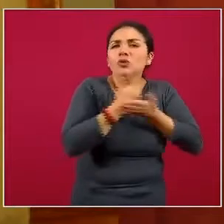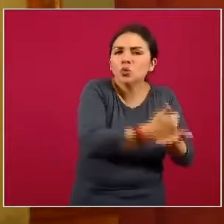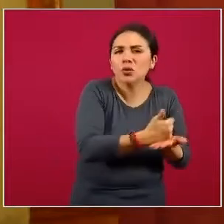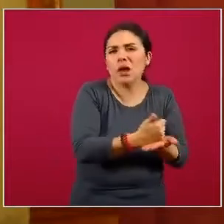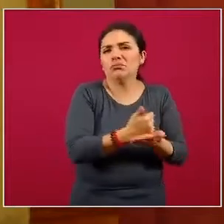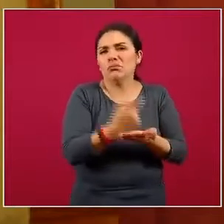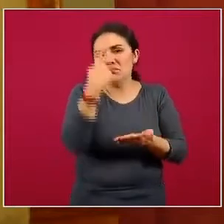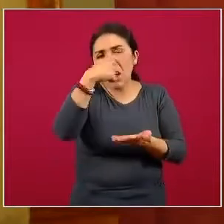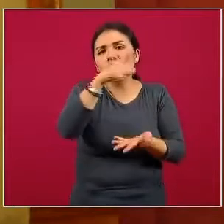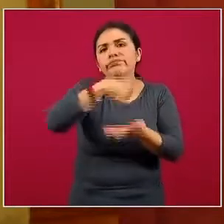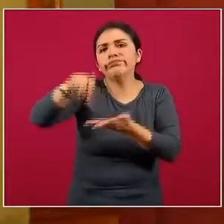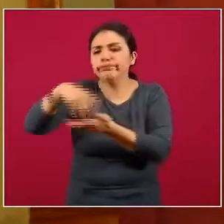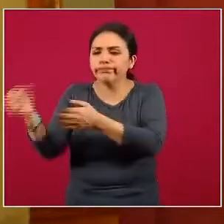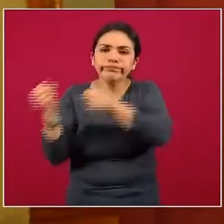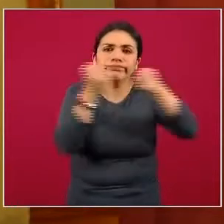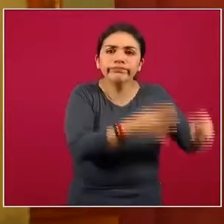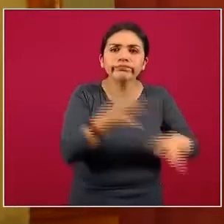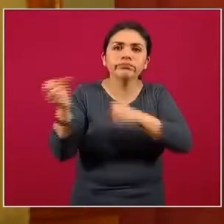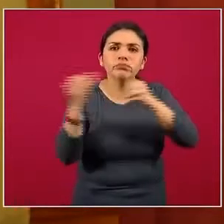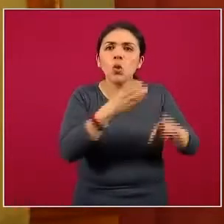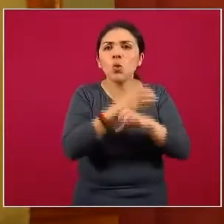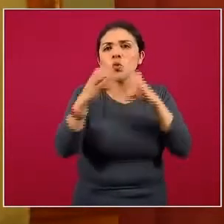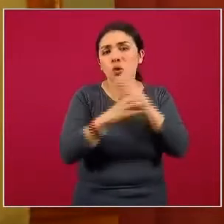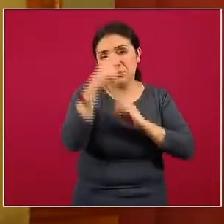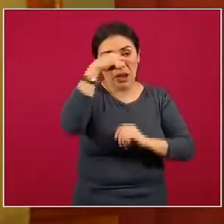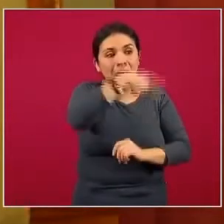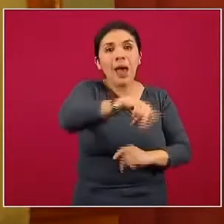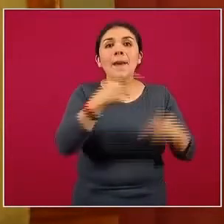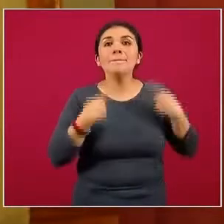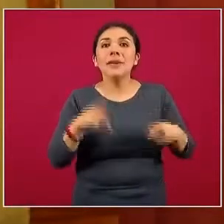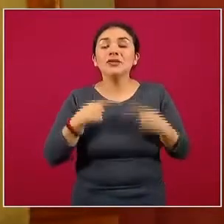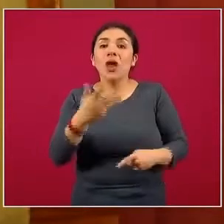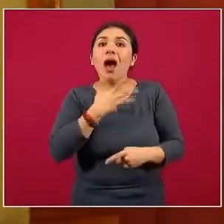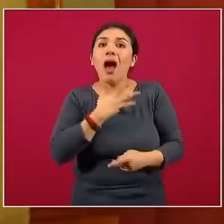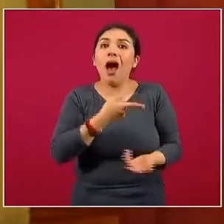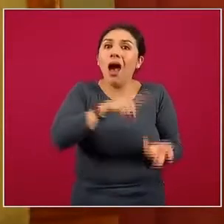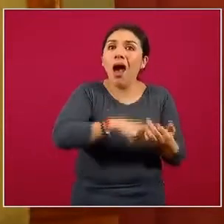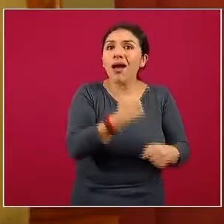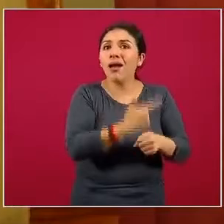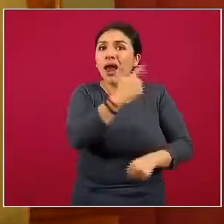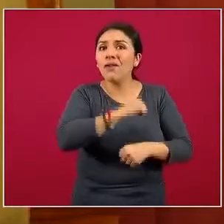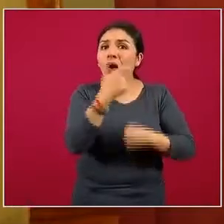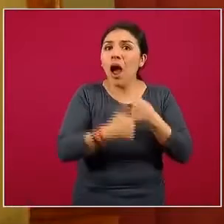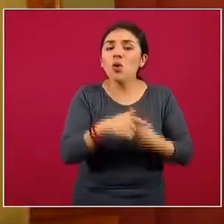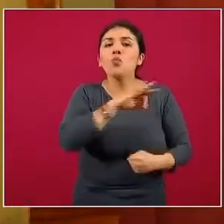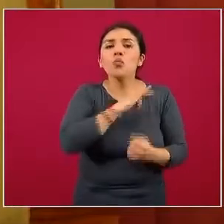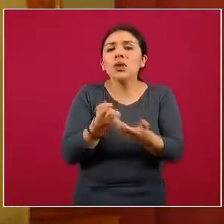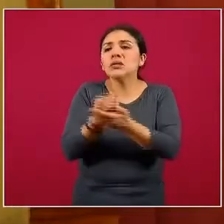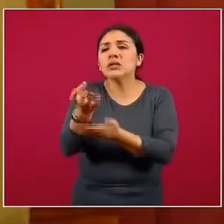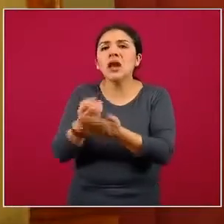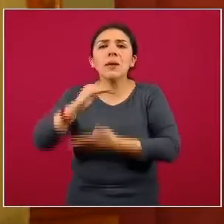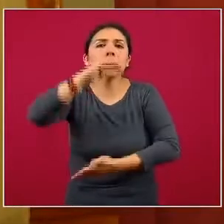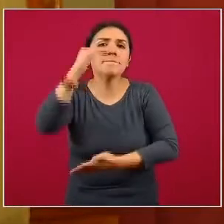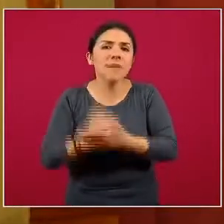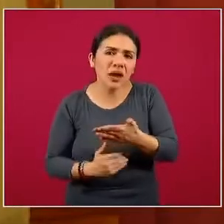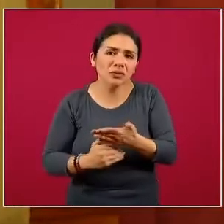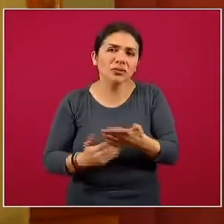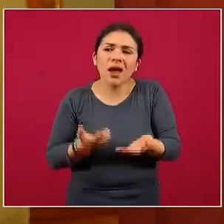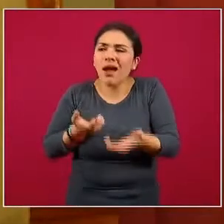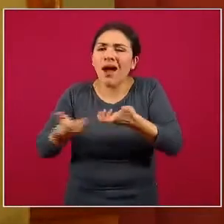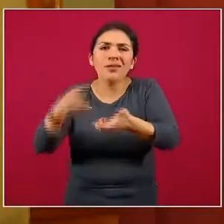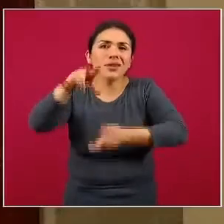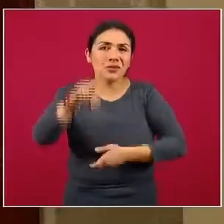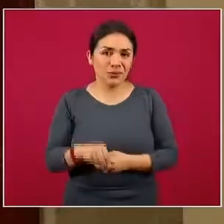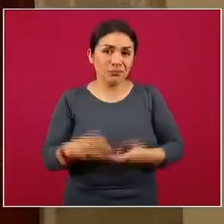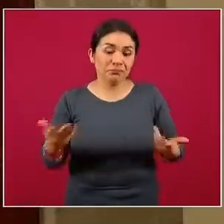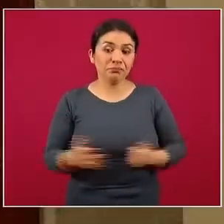con ellos y apoyemos y ayudemos a que estas personas que tienen factores de riesgo pues salgan lo menos posible al espacio